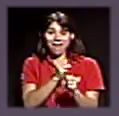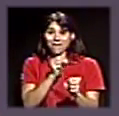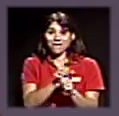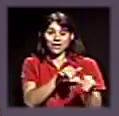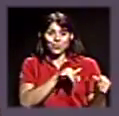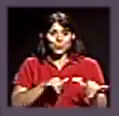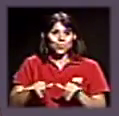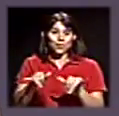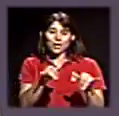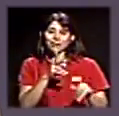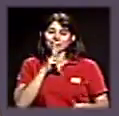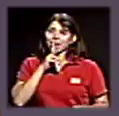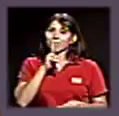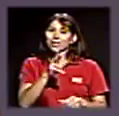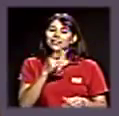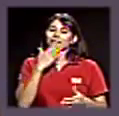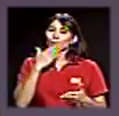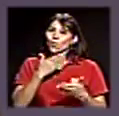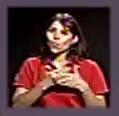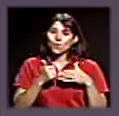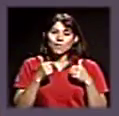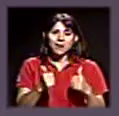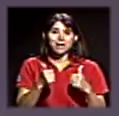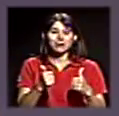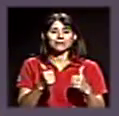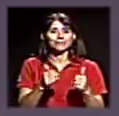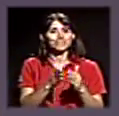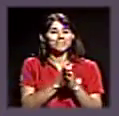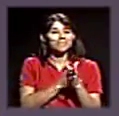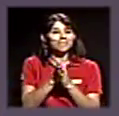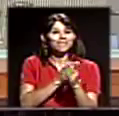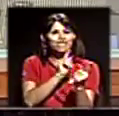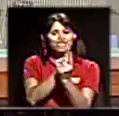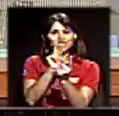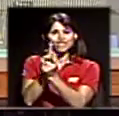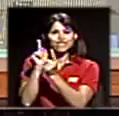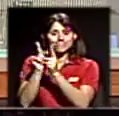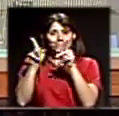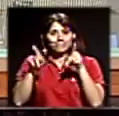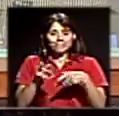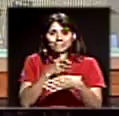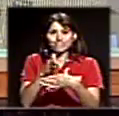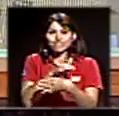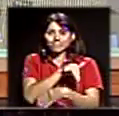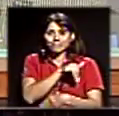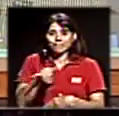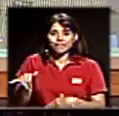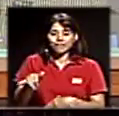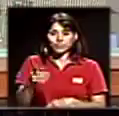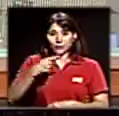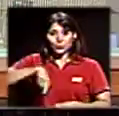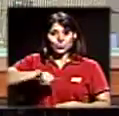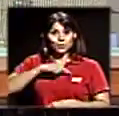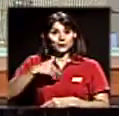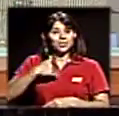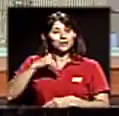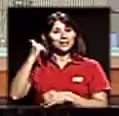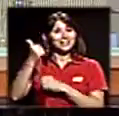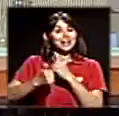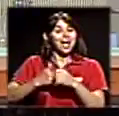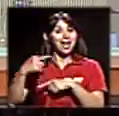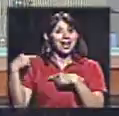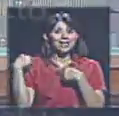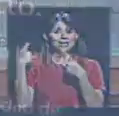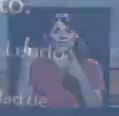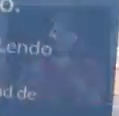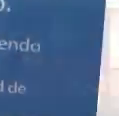Es muy rico encontrar a otros que comparten la misma intención. Nosotros llevamos 10 años, es